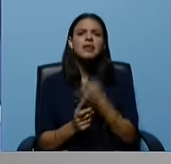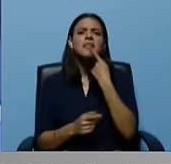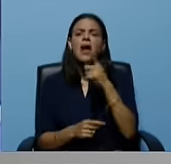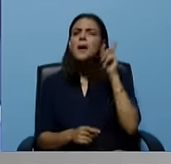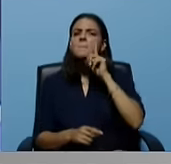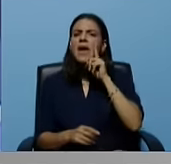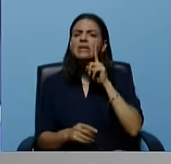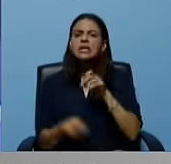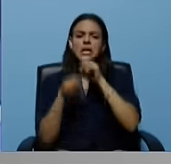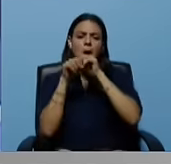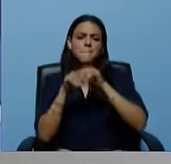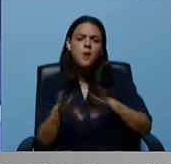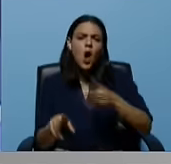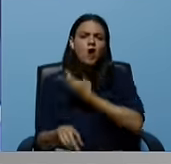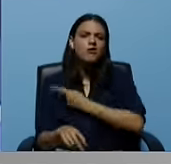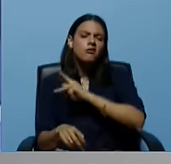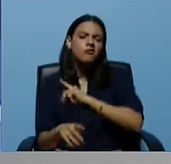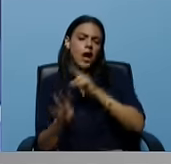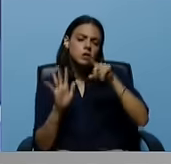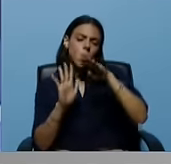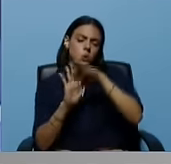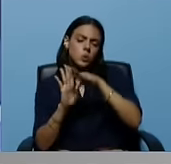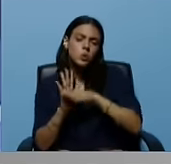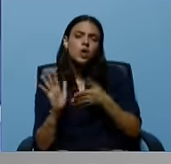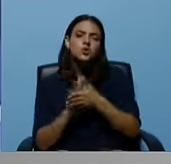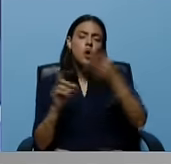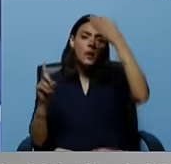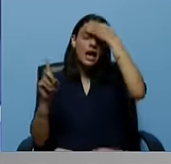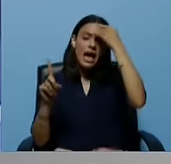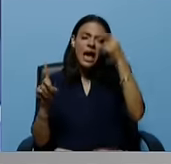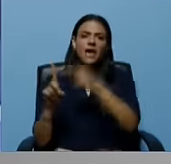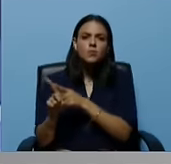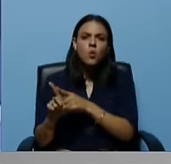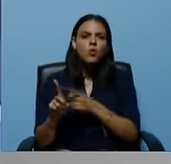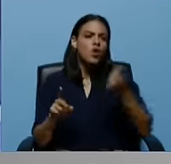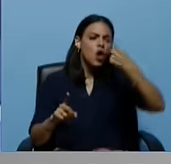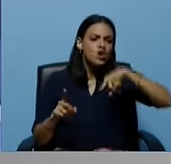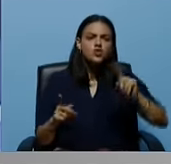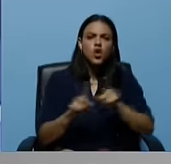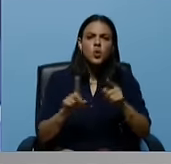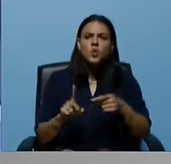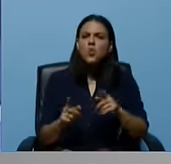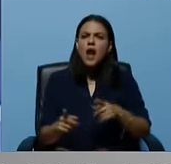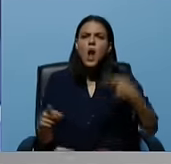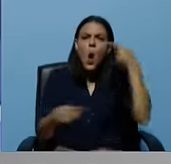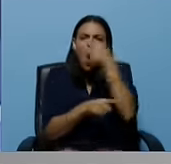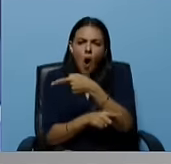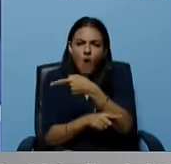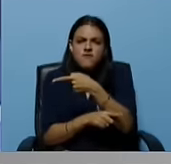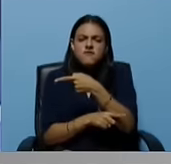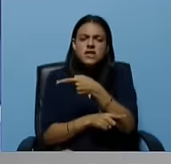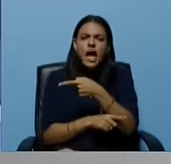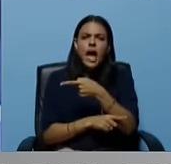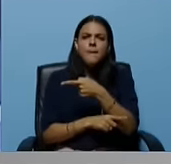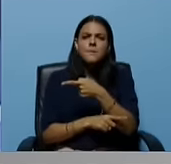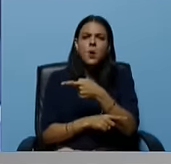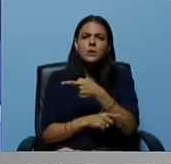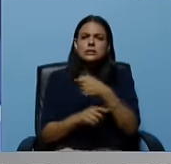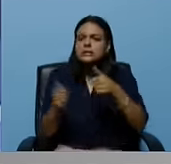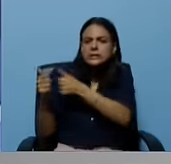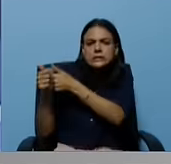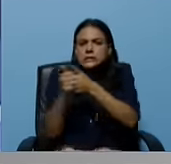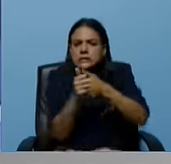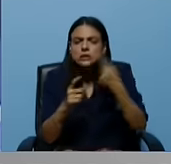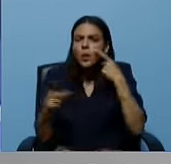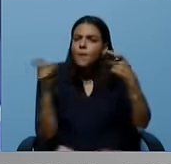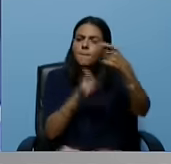mintiendo, diciendo barbaridades, que el señor González Urrutia fue coaccionado. Ya voy a mostrarle